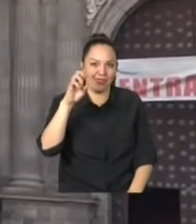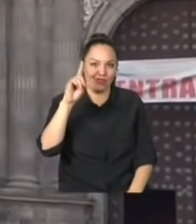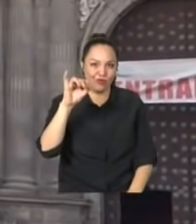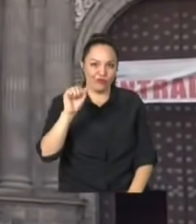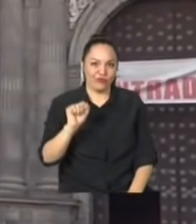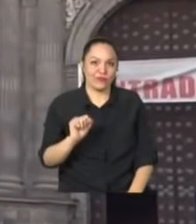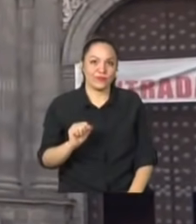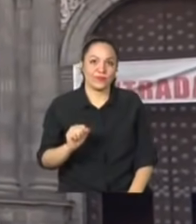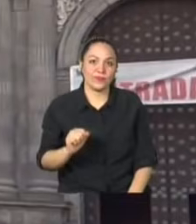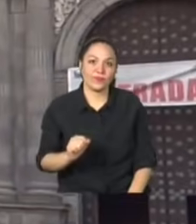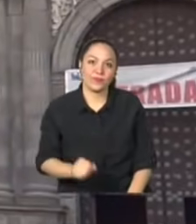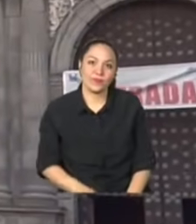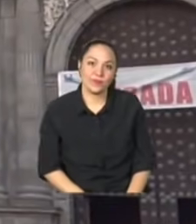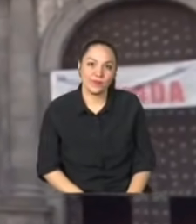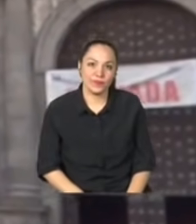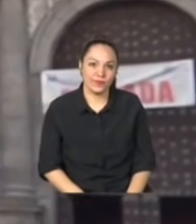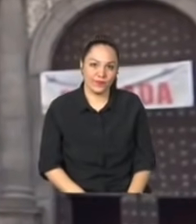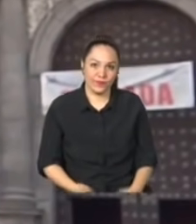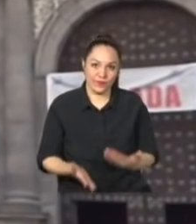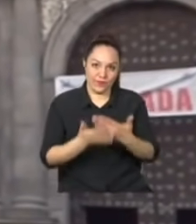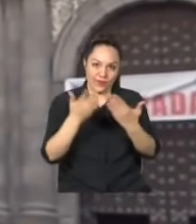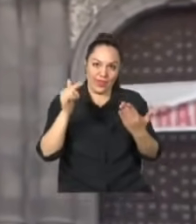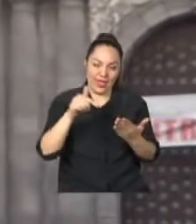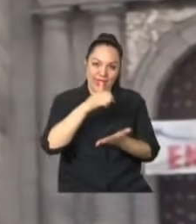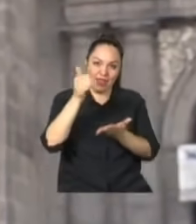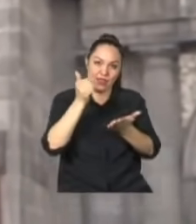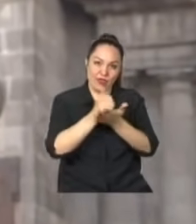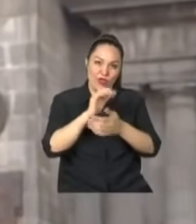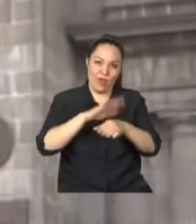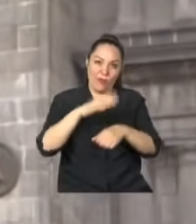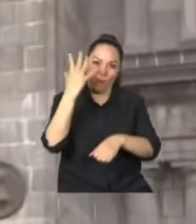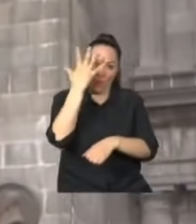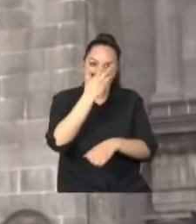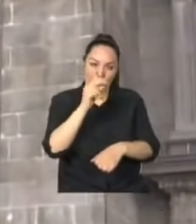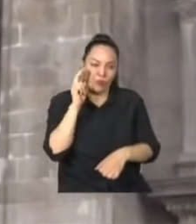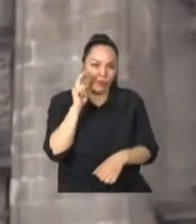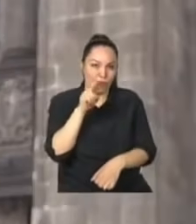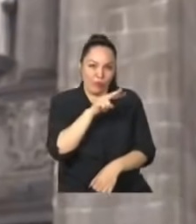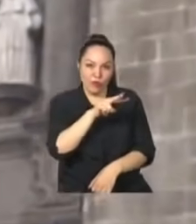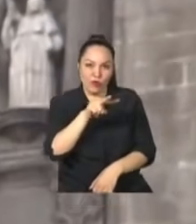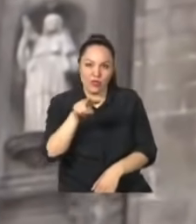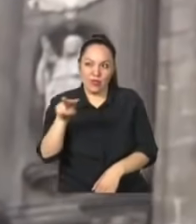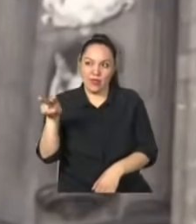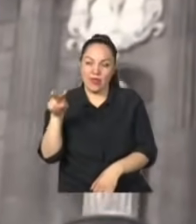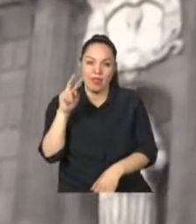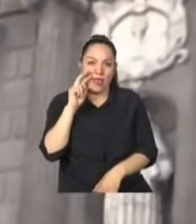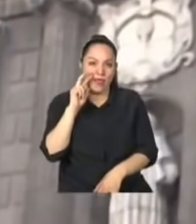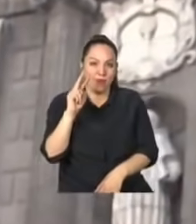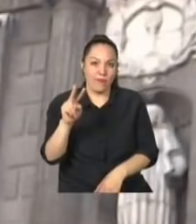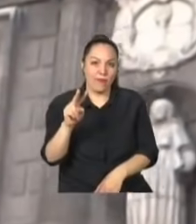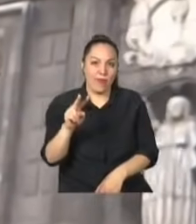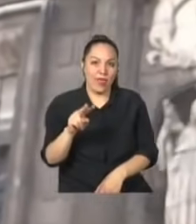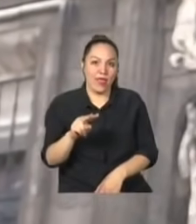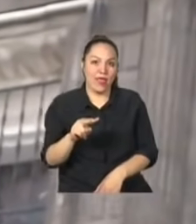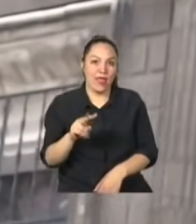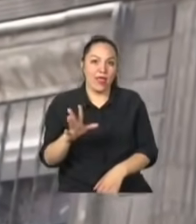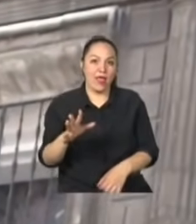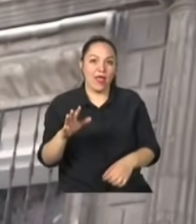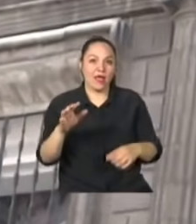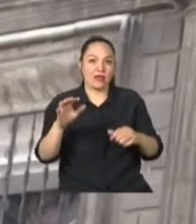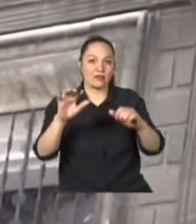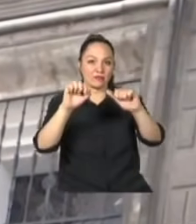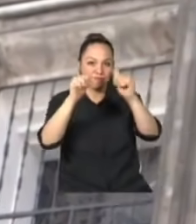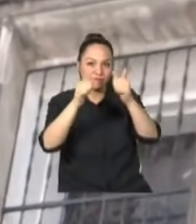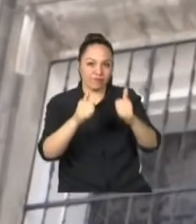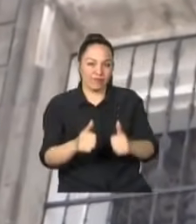Como se pueden dar cuenta, la Catedral de Puebla es una de las cosas más bonitas que puedes encontrar aquí. Una belleza arquitectónica como pocas en el